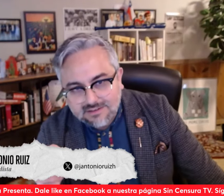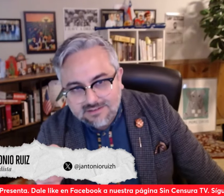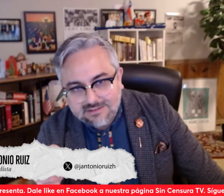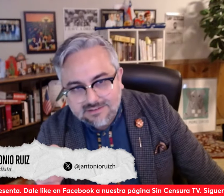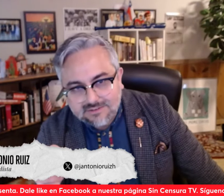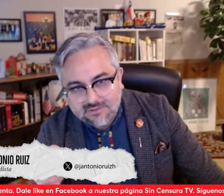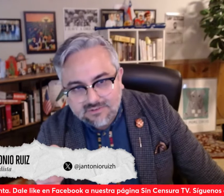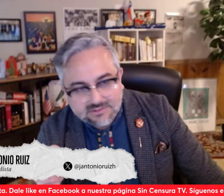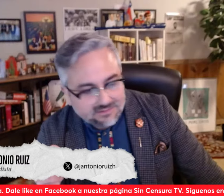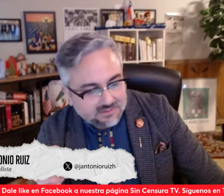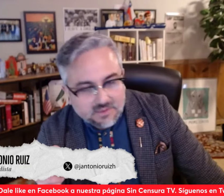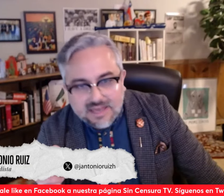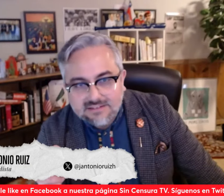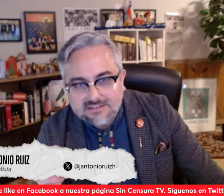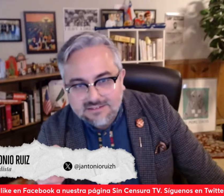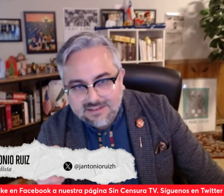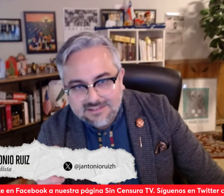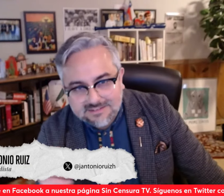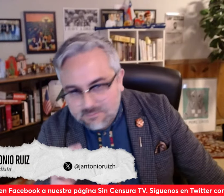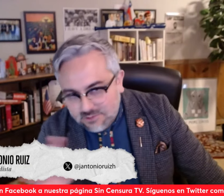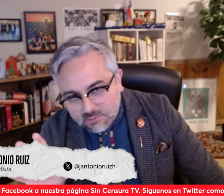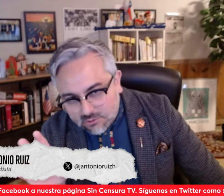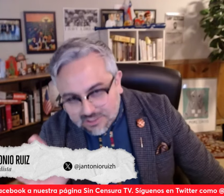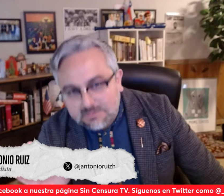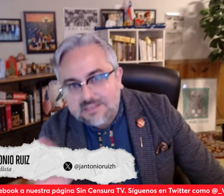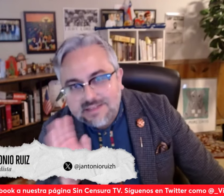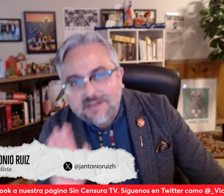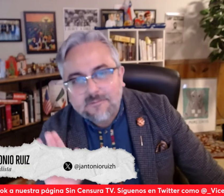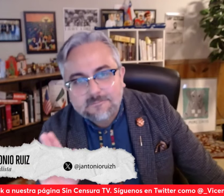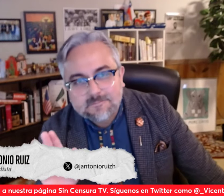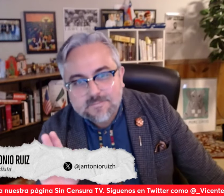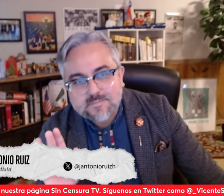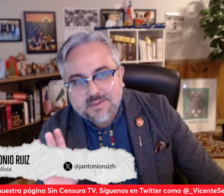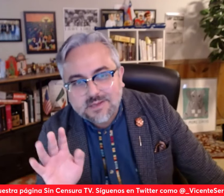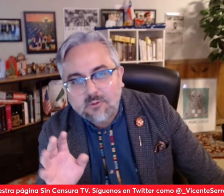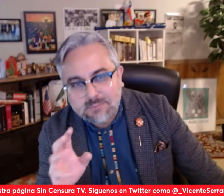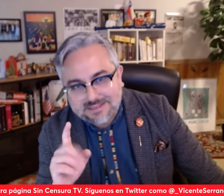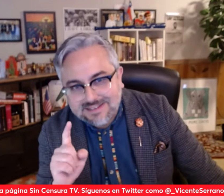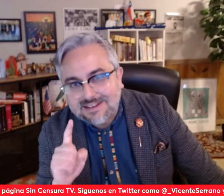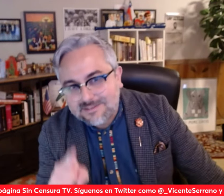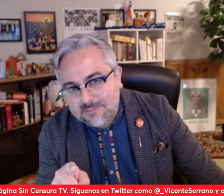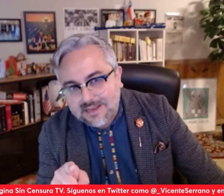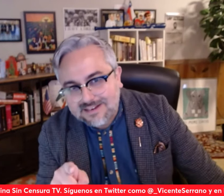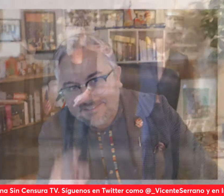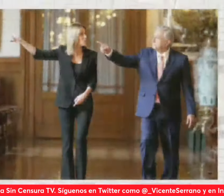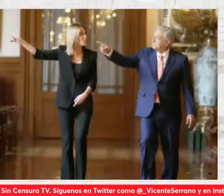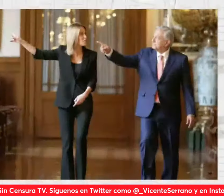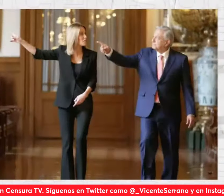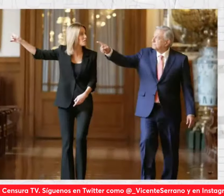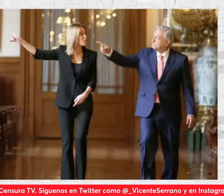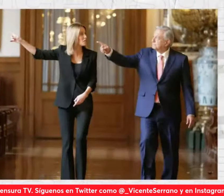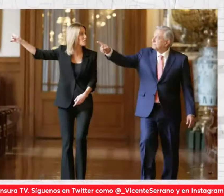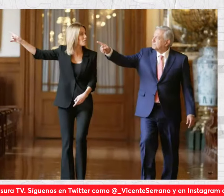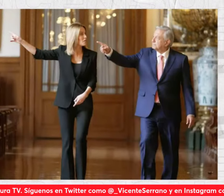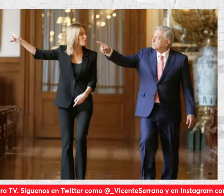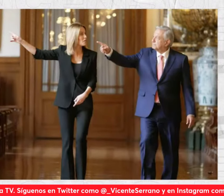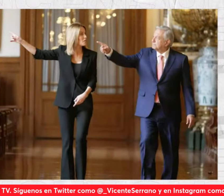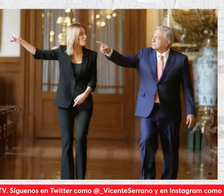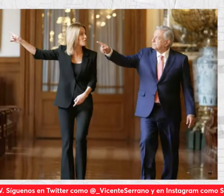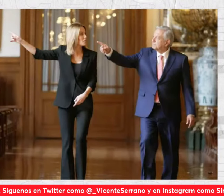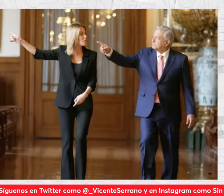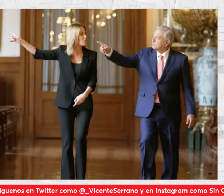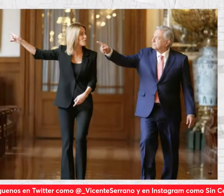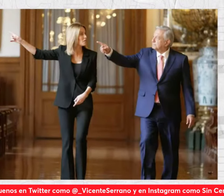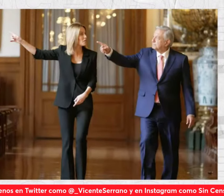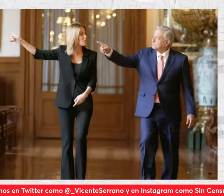con con CBS desde el principio nos advirtieron que compartir las imágenes de la entrevista nos iba a